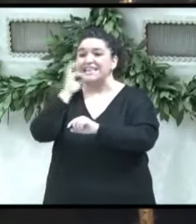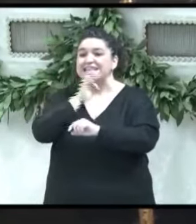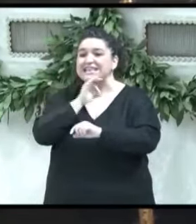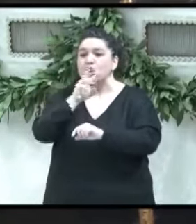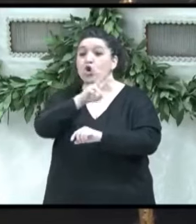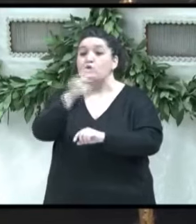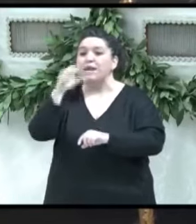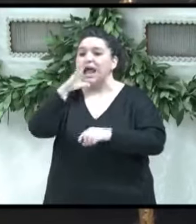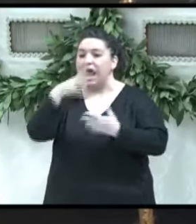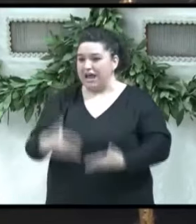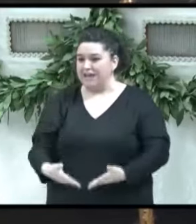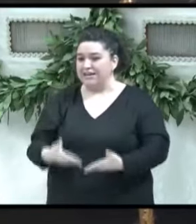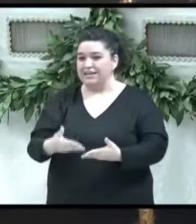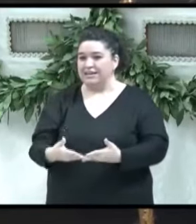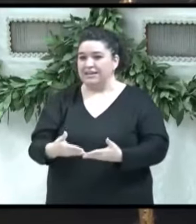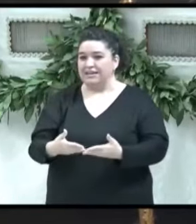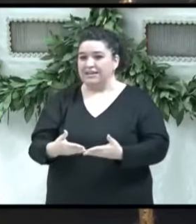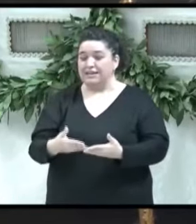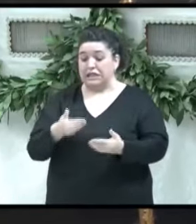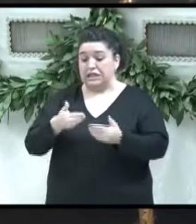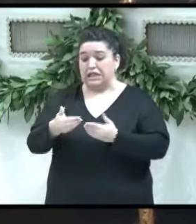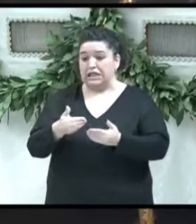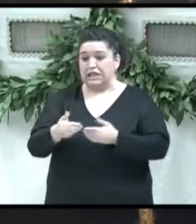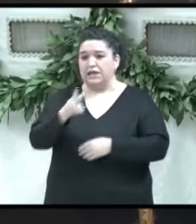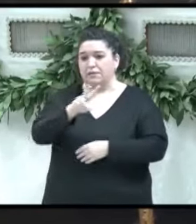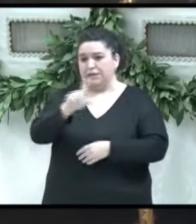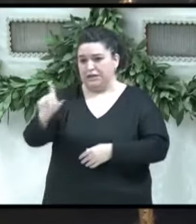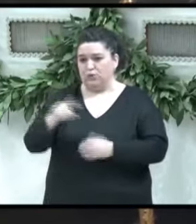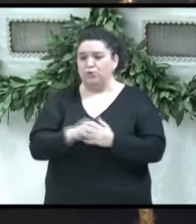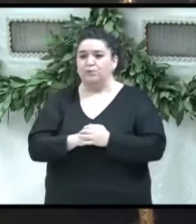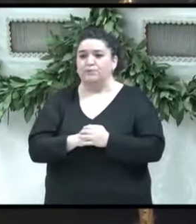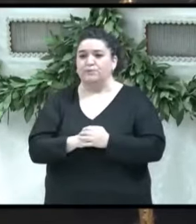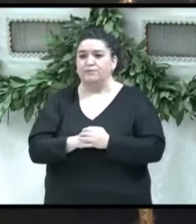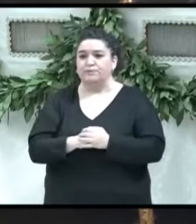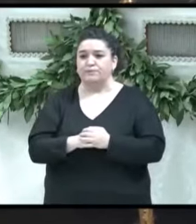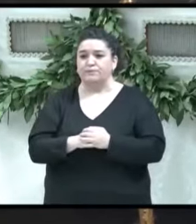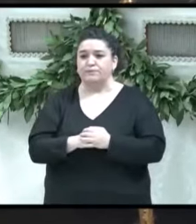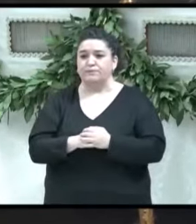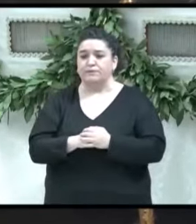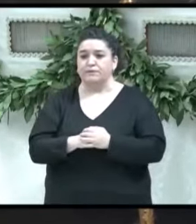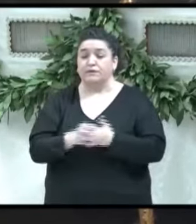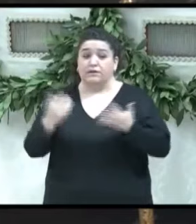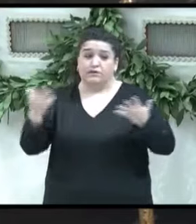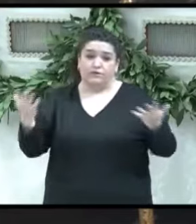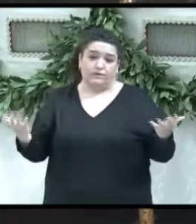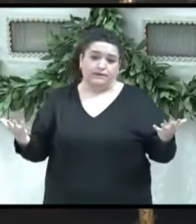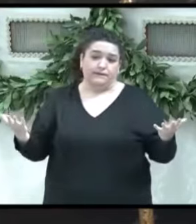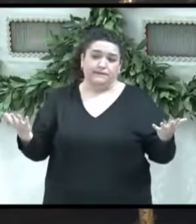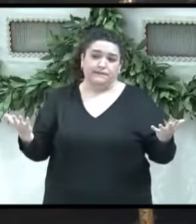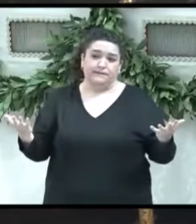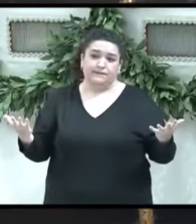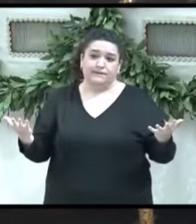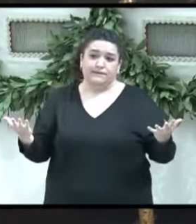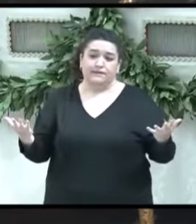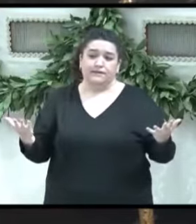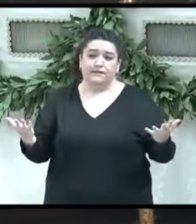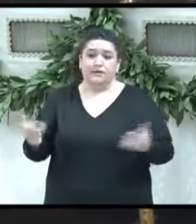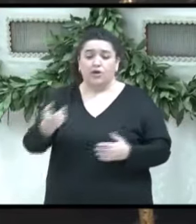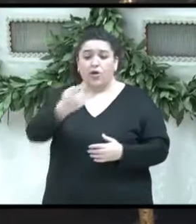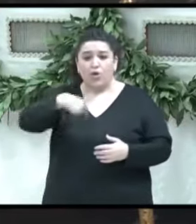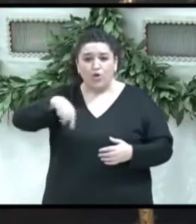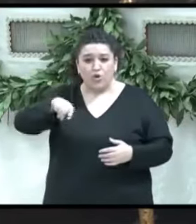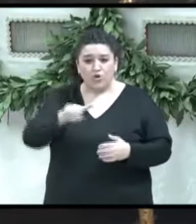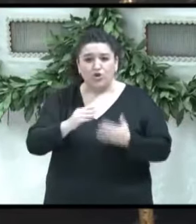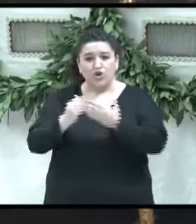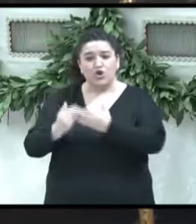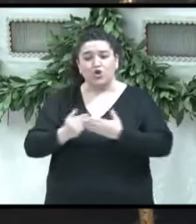XX Y de lo que vamos del 21 o sea que cuando estudiamos la